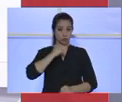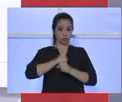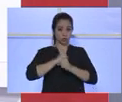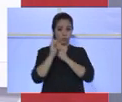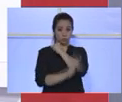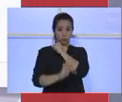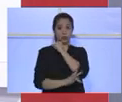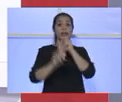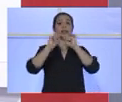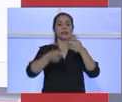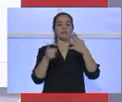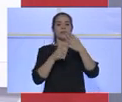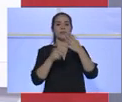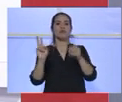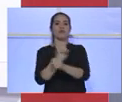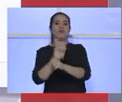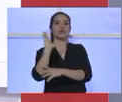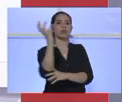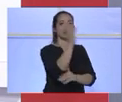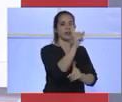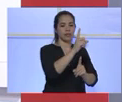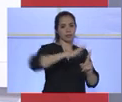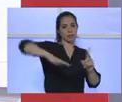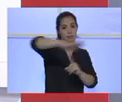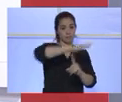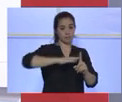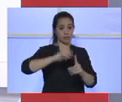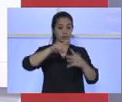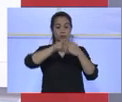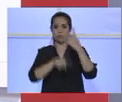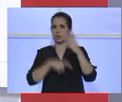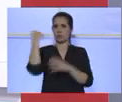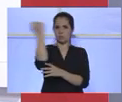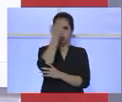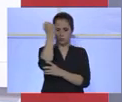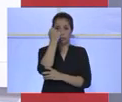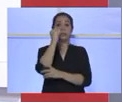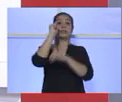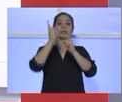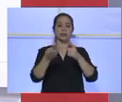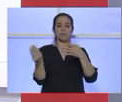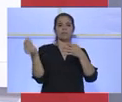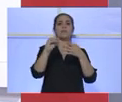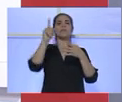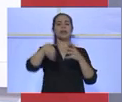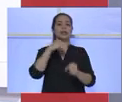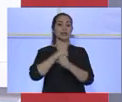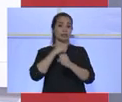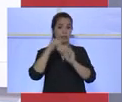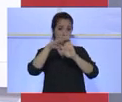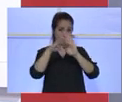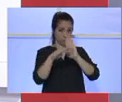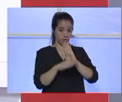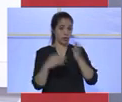el cuidado del medio ambiente. Y dentro de esos cuatro ejes institucionales también nosotros nos fijamos ejes de trabajo. Uno de